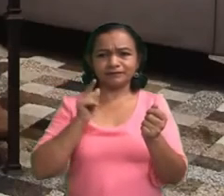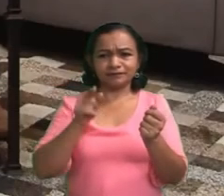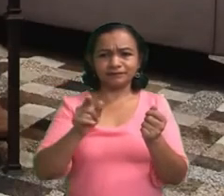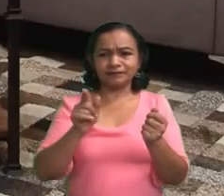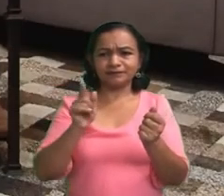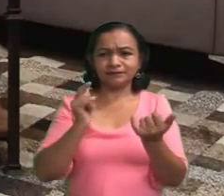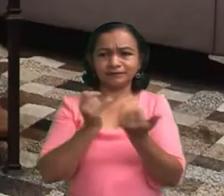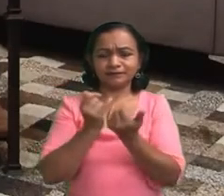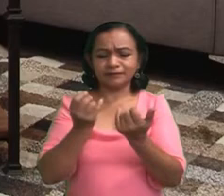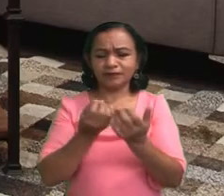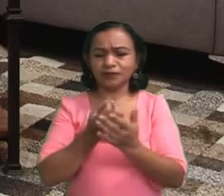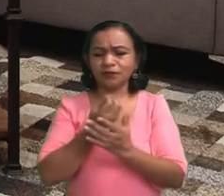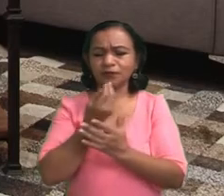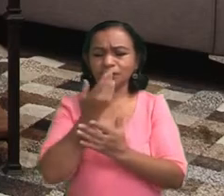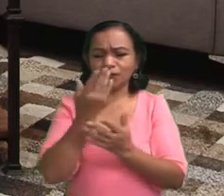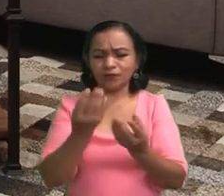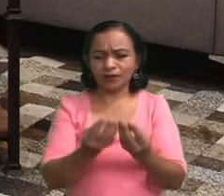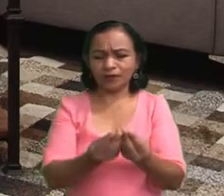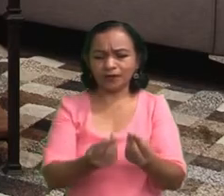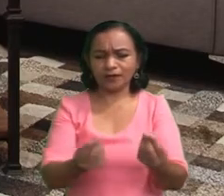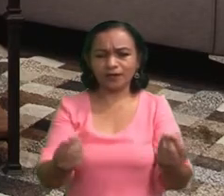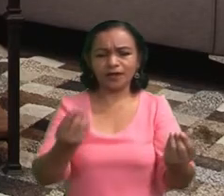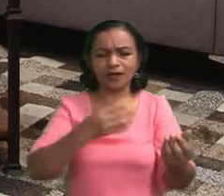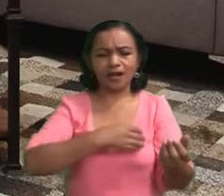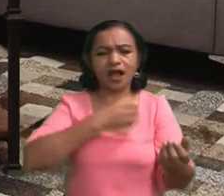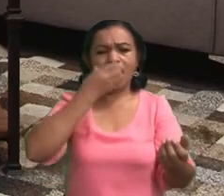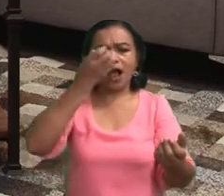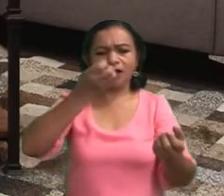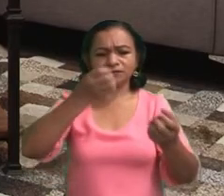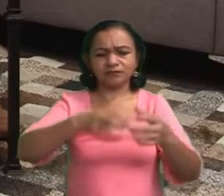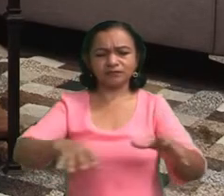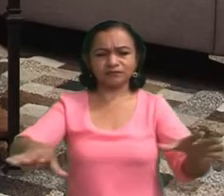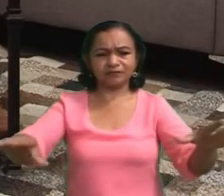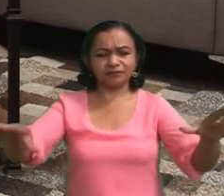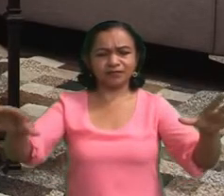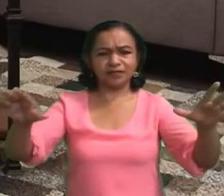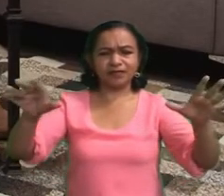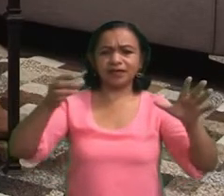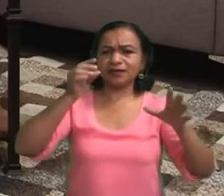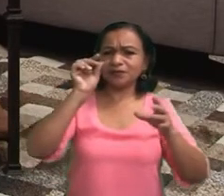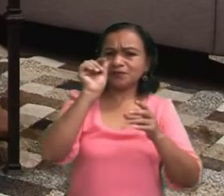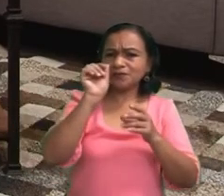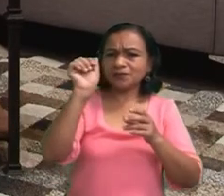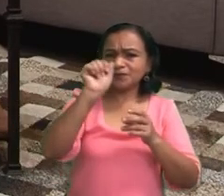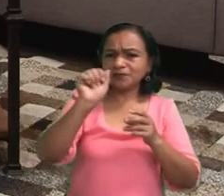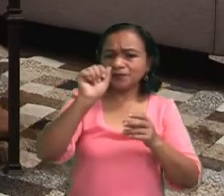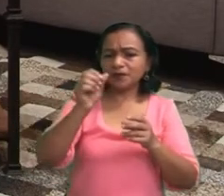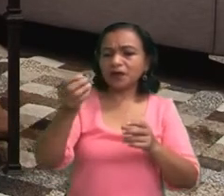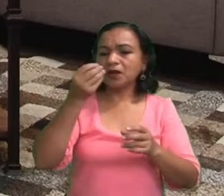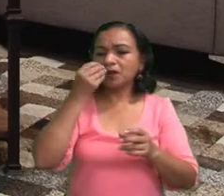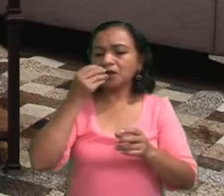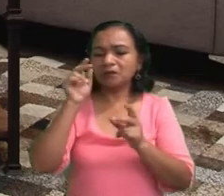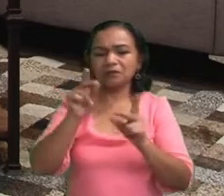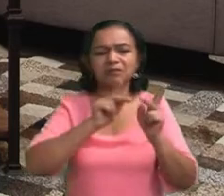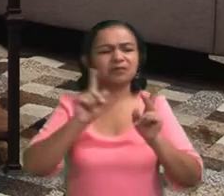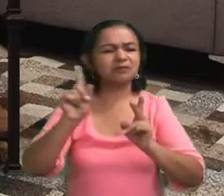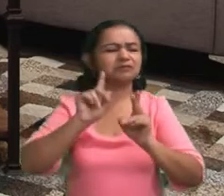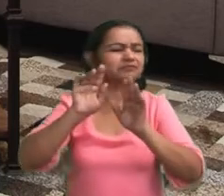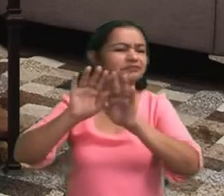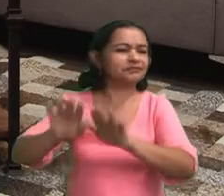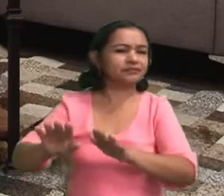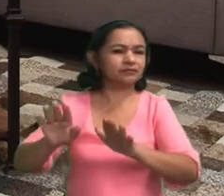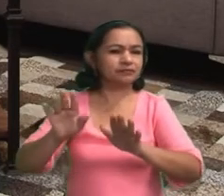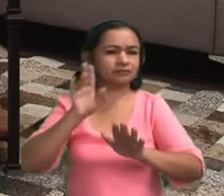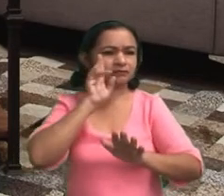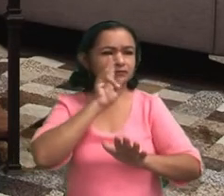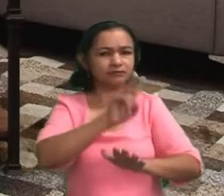están floreados los suelos de mango, de jocote, de nancite, no, y la gente no se los está comiendo, pero de repente ves